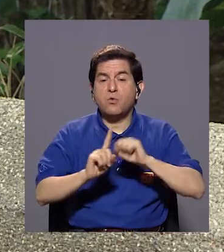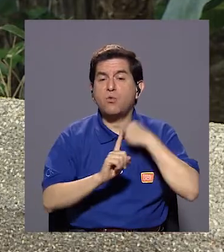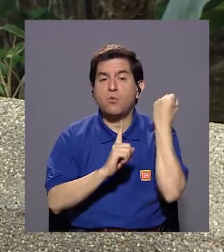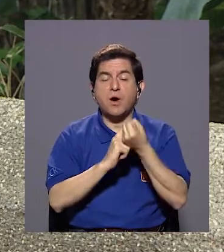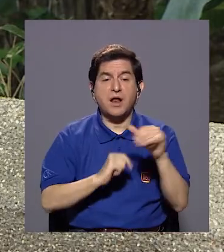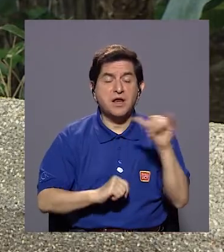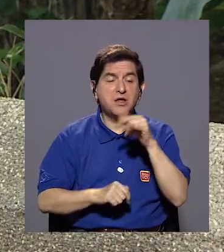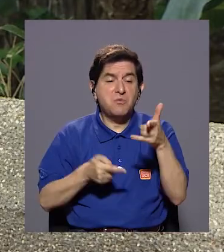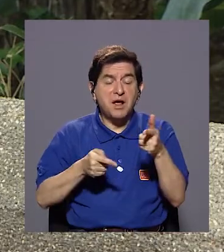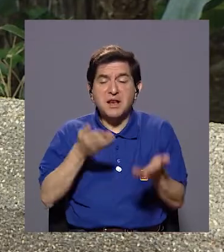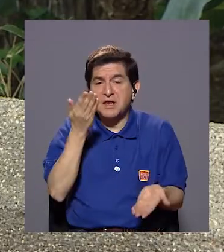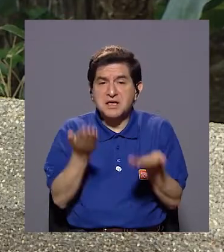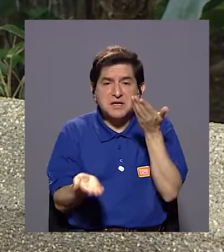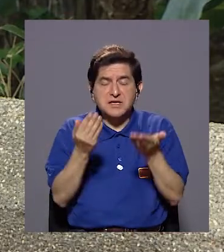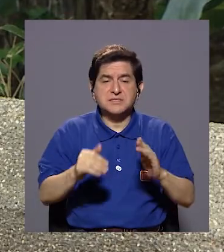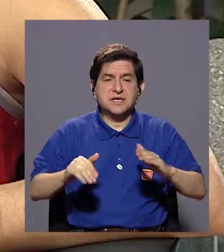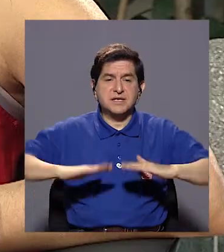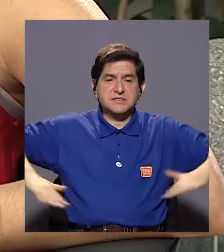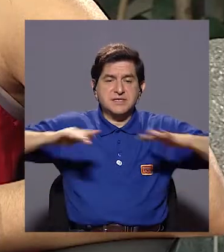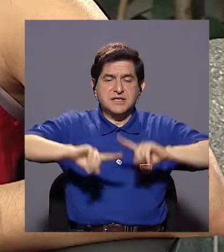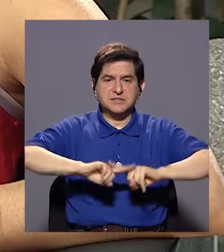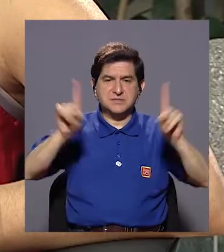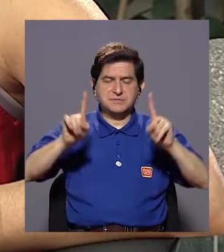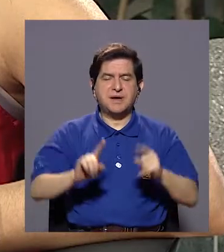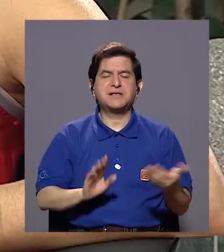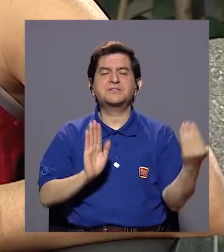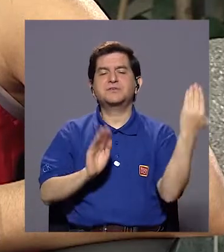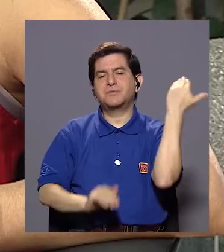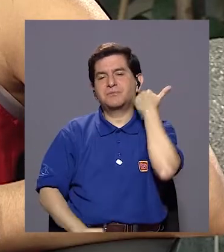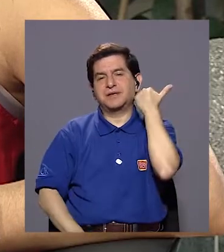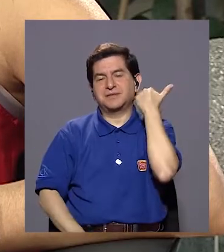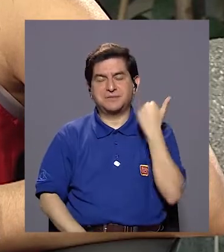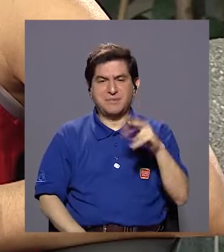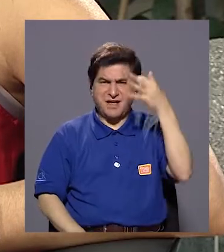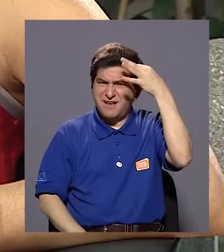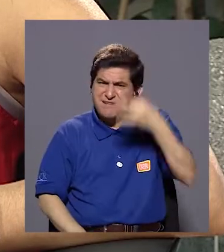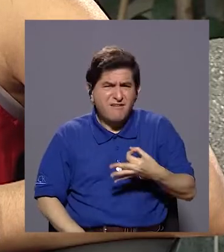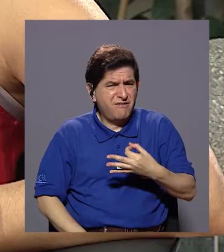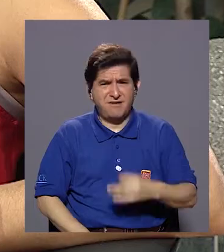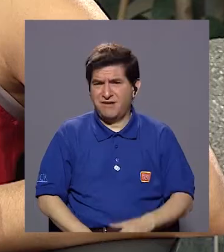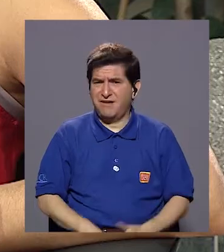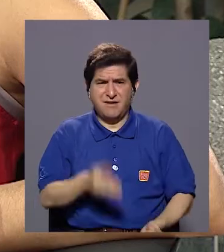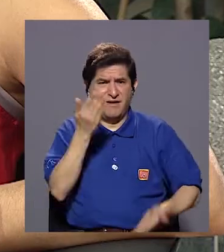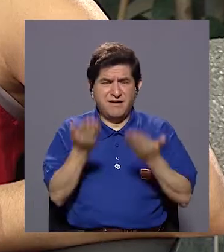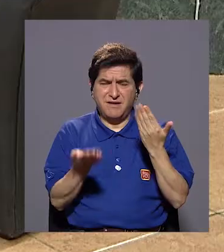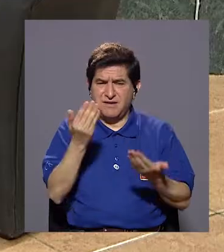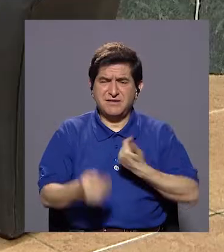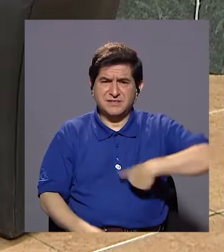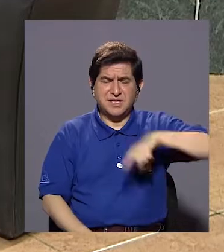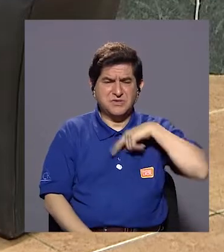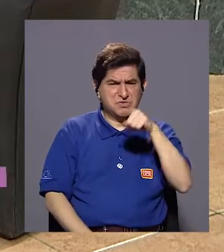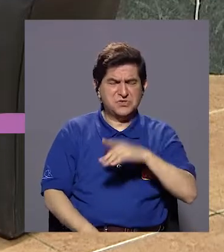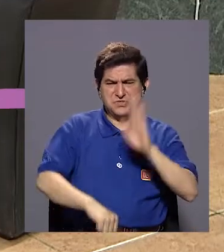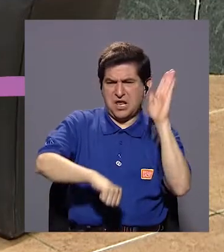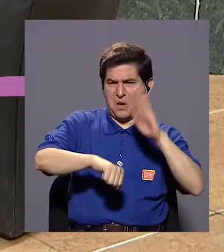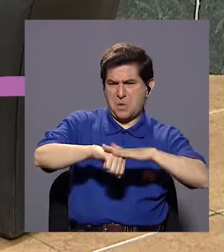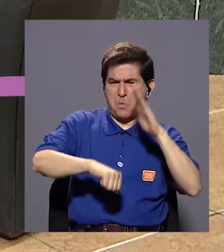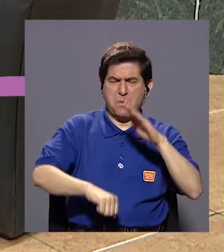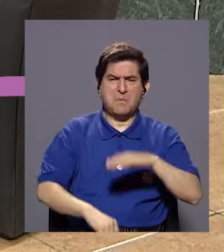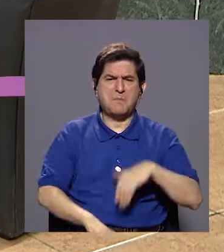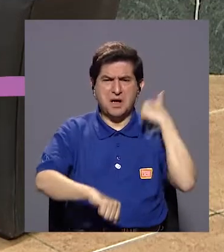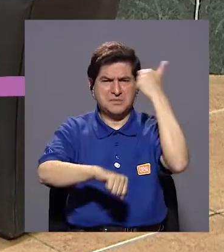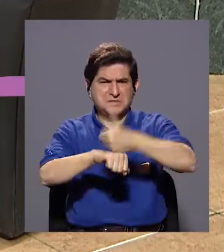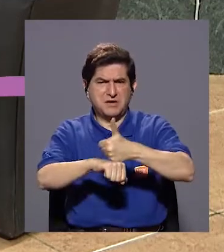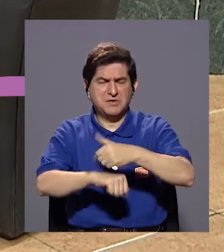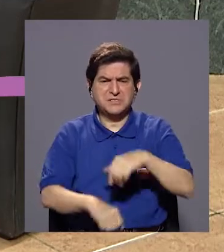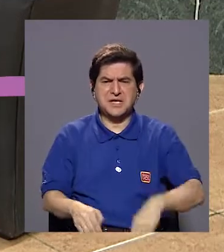siendo violentada en otros espacios, ¿verdad? Entonces no creer que lo vamos a culpabilizar o que lo tenemos